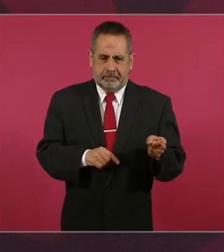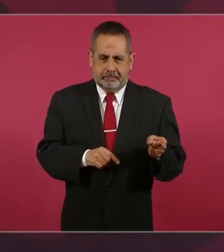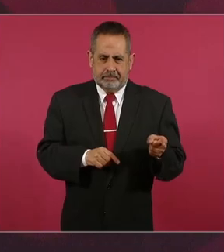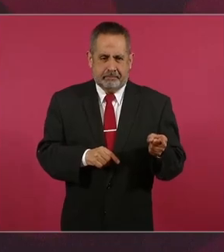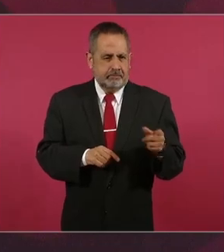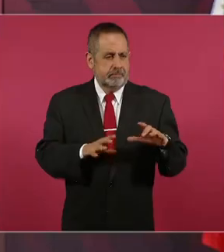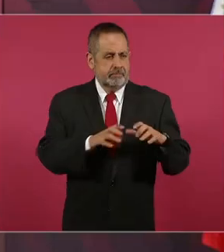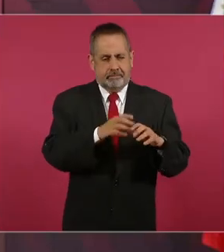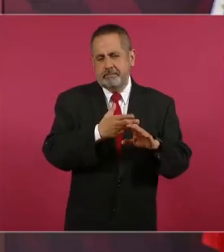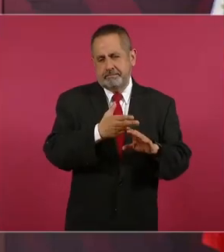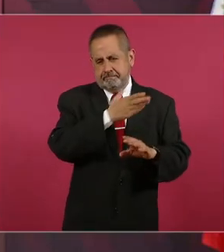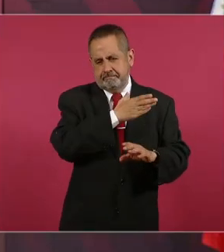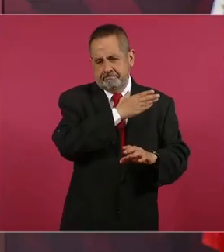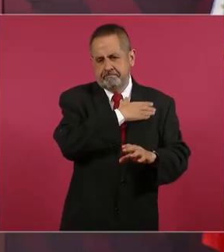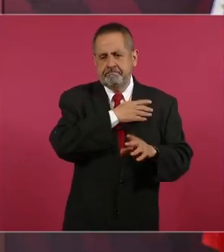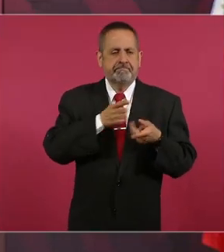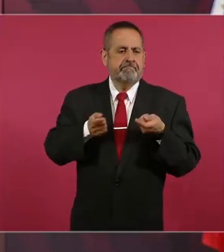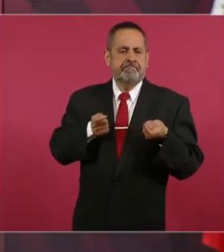dominaba